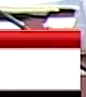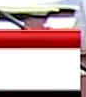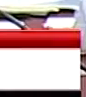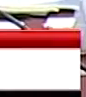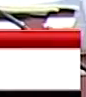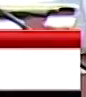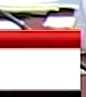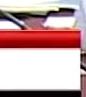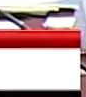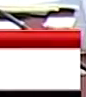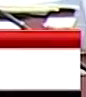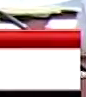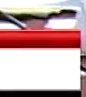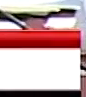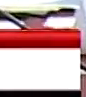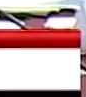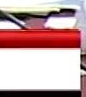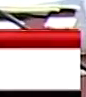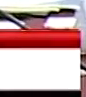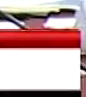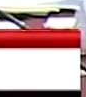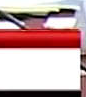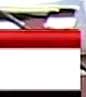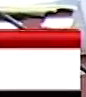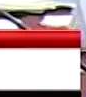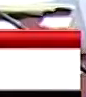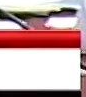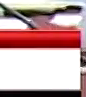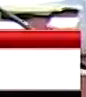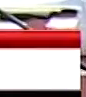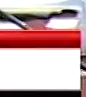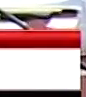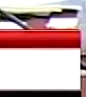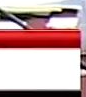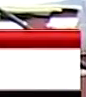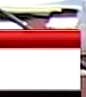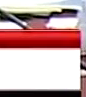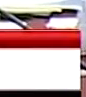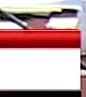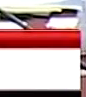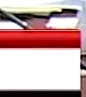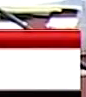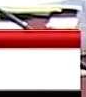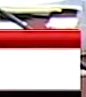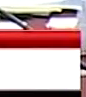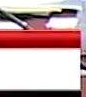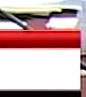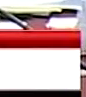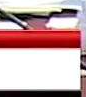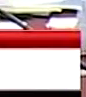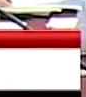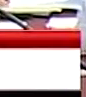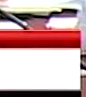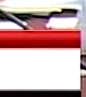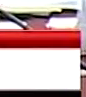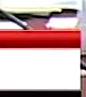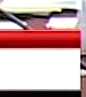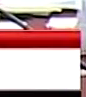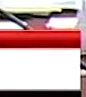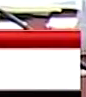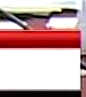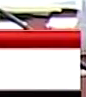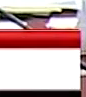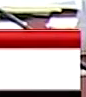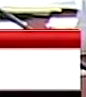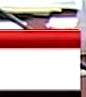en el acto, pero no lo hicieron, presidente. Entonces, ustedes, señores, me refiero a las tres personas